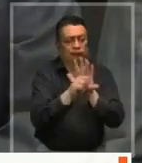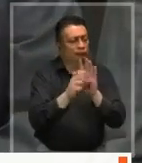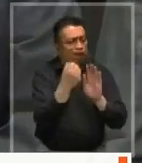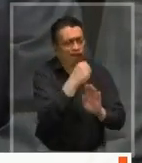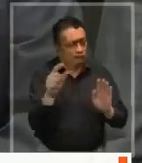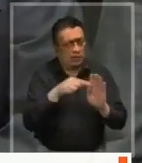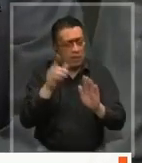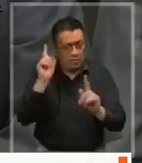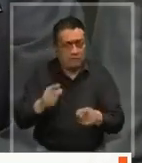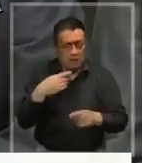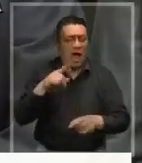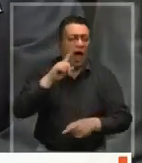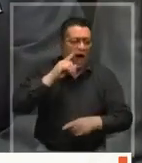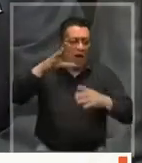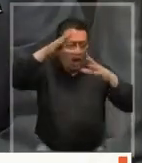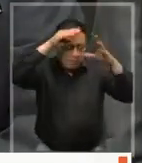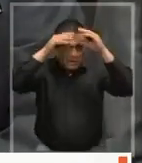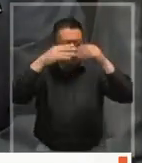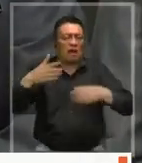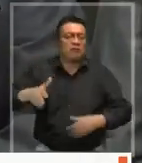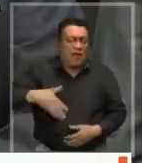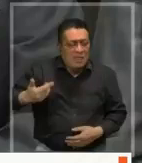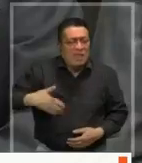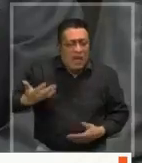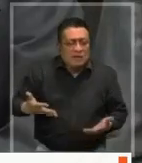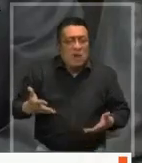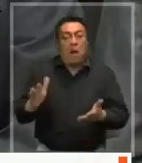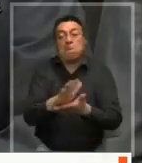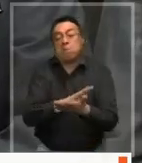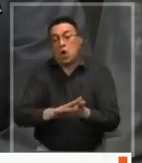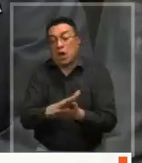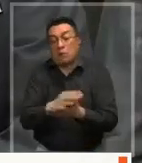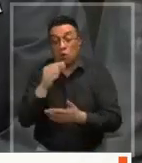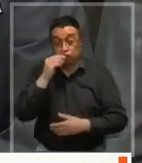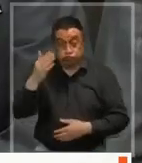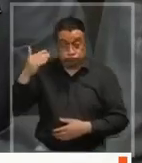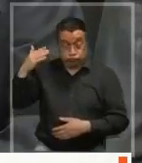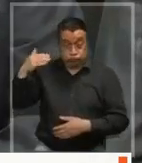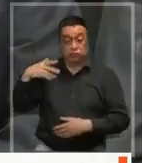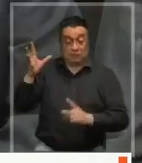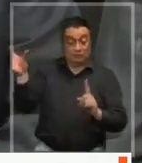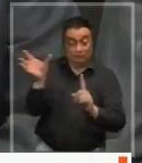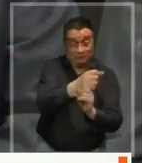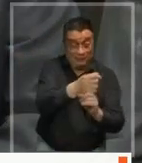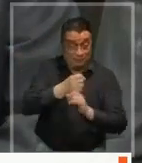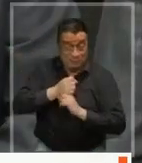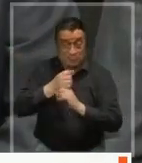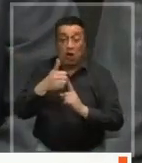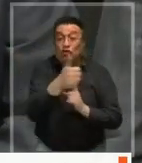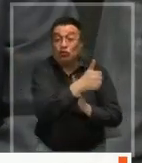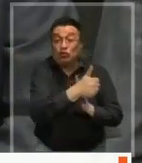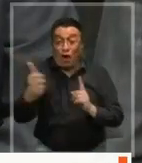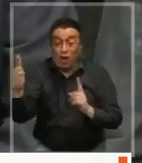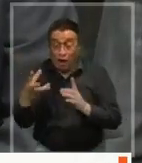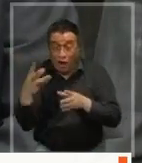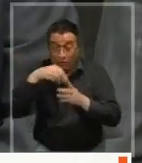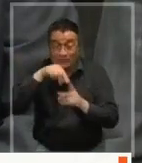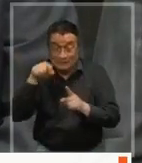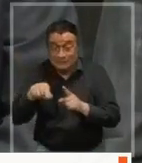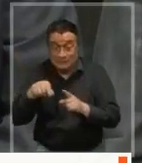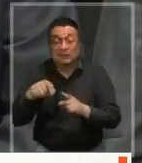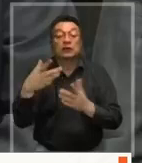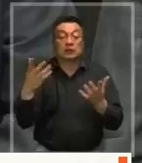tenido la experiencia lamentable de que, por ejemplo, en los últimos hechos de secuestro, todos quienes estuvieron involucrados